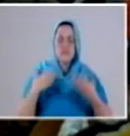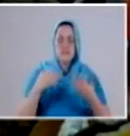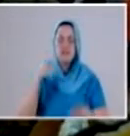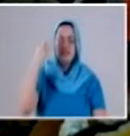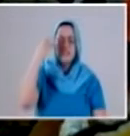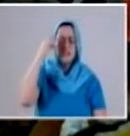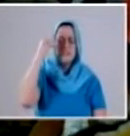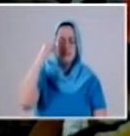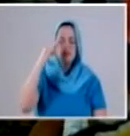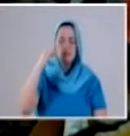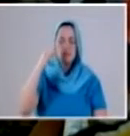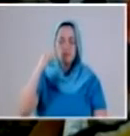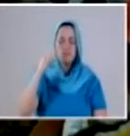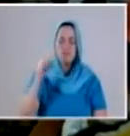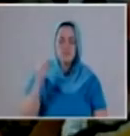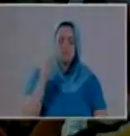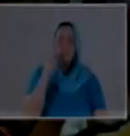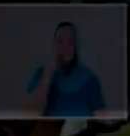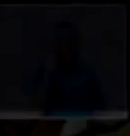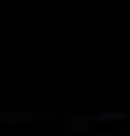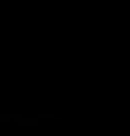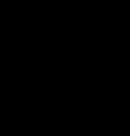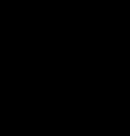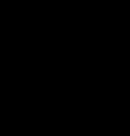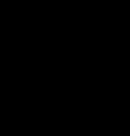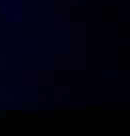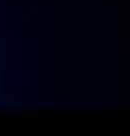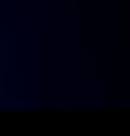él de que había agradado a Dios.